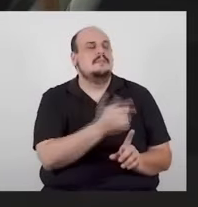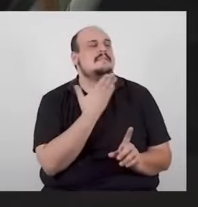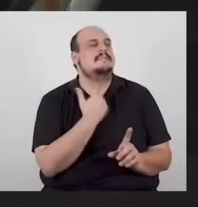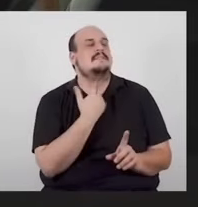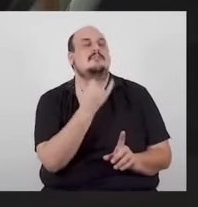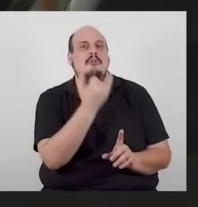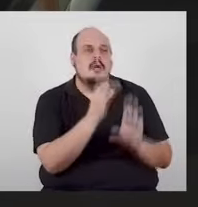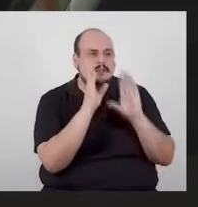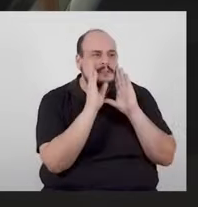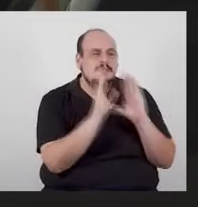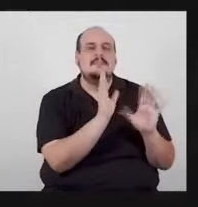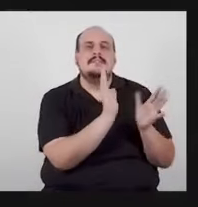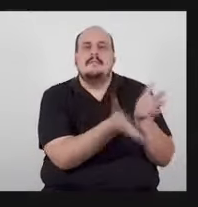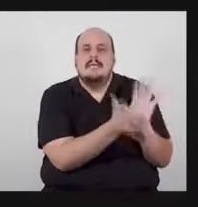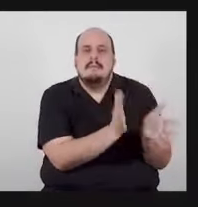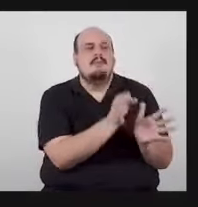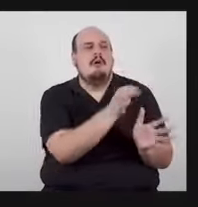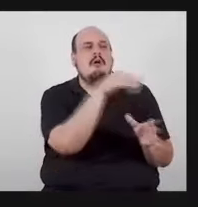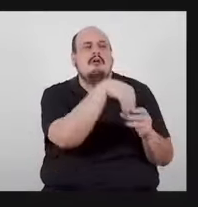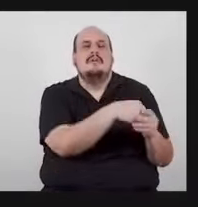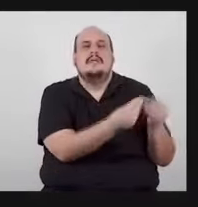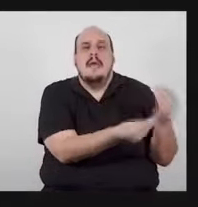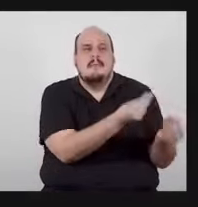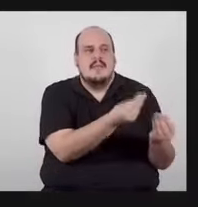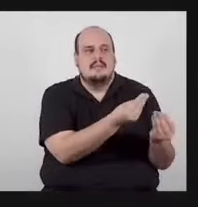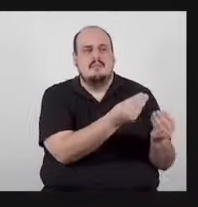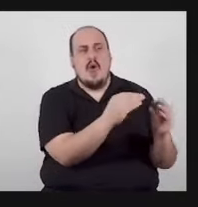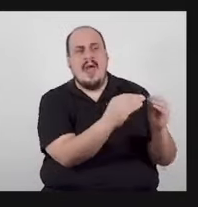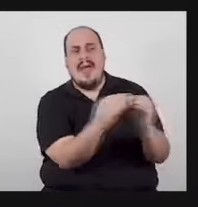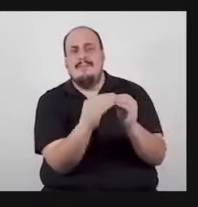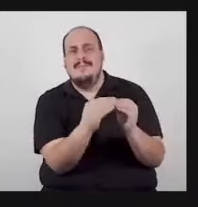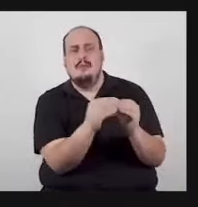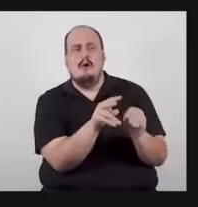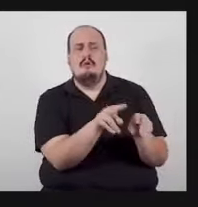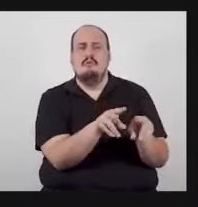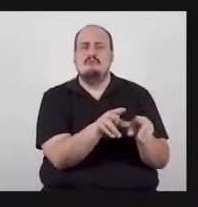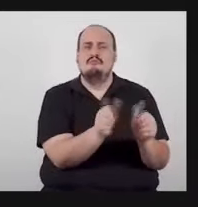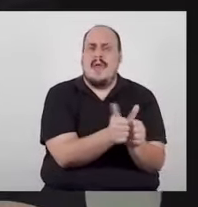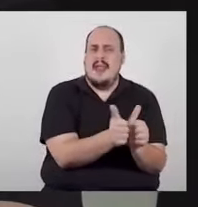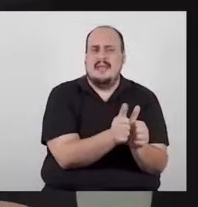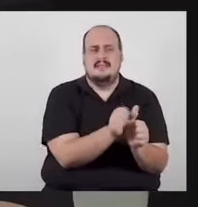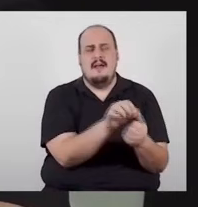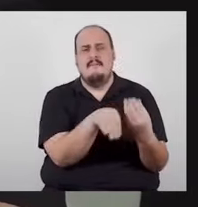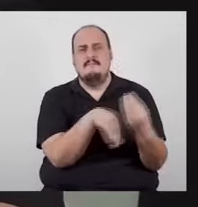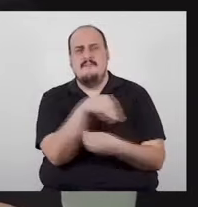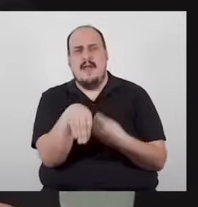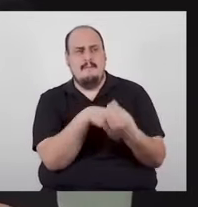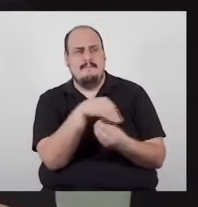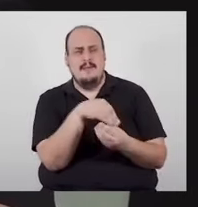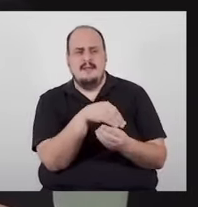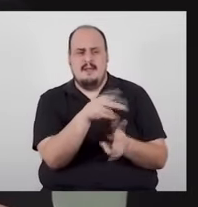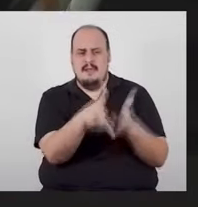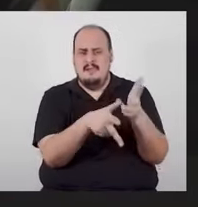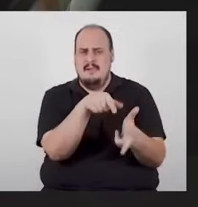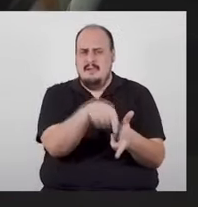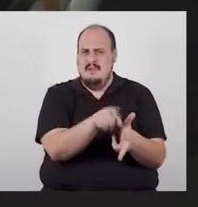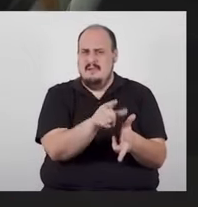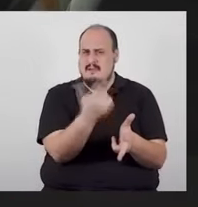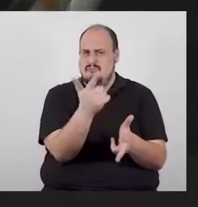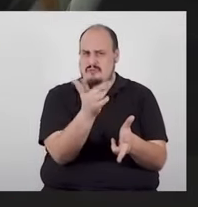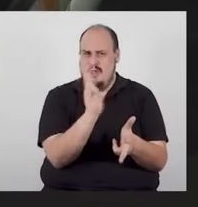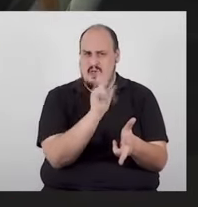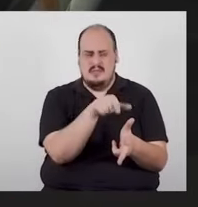le pasa al adicto, pero no tanto a veces qué le pasa al amigo, a la pareja, a la familia. ¿Cómo se transita la